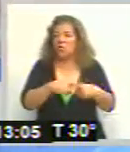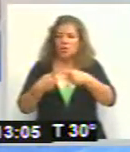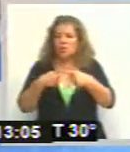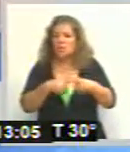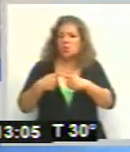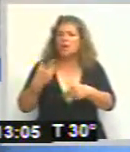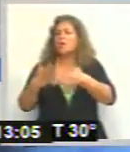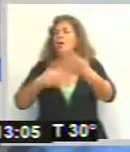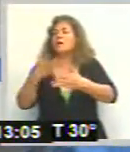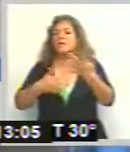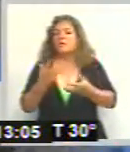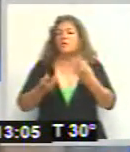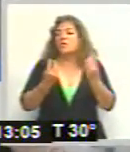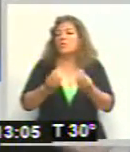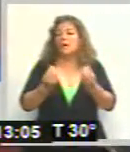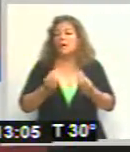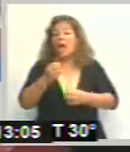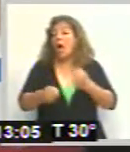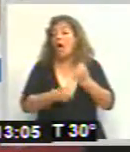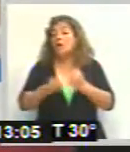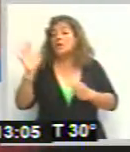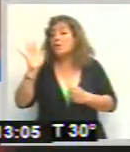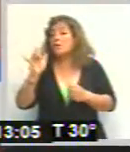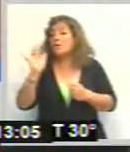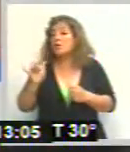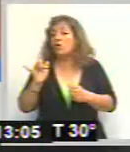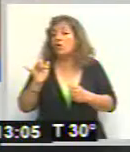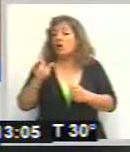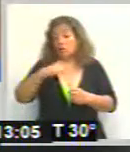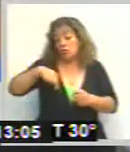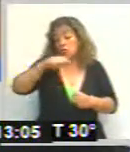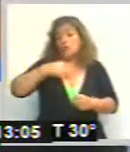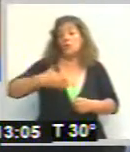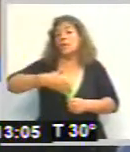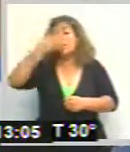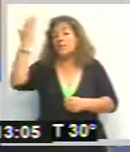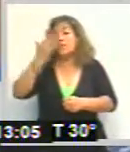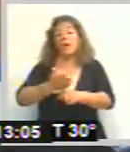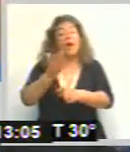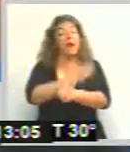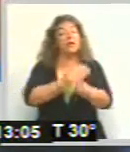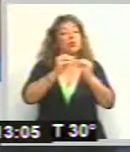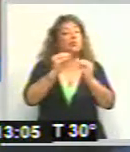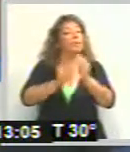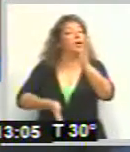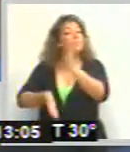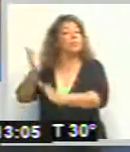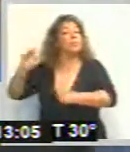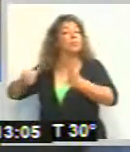que vamos a hacer. Hasta el día miércoles que habíamos realizado la asamblea antes de que los compañeros viajen a Buenos